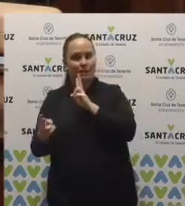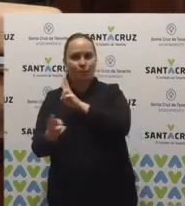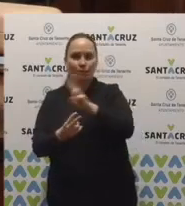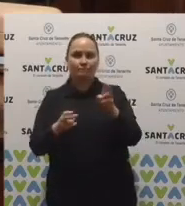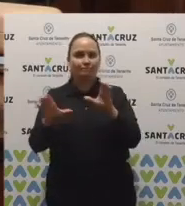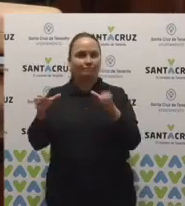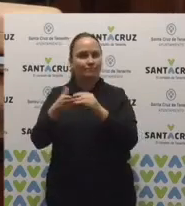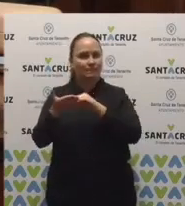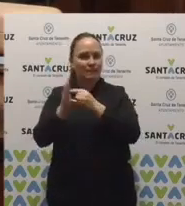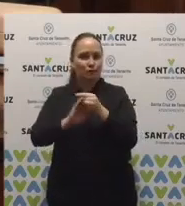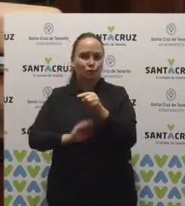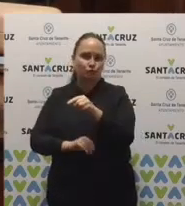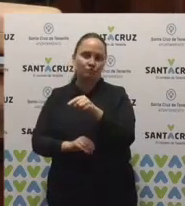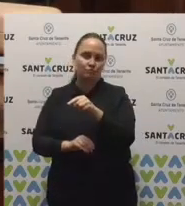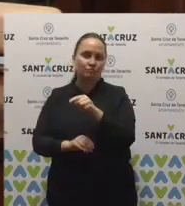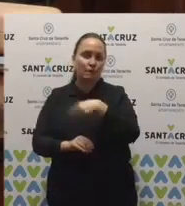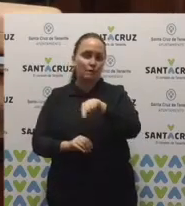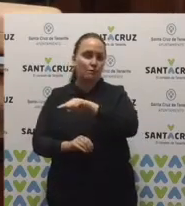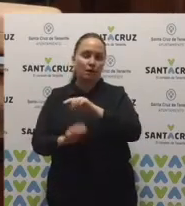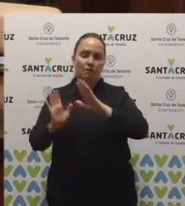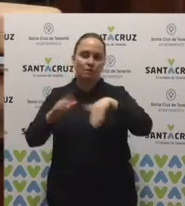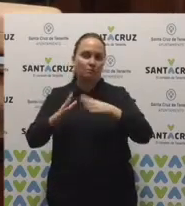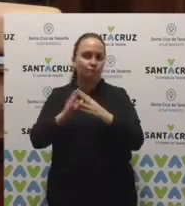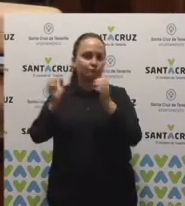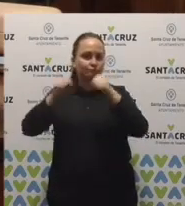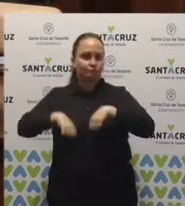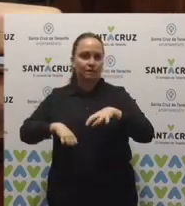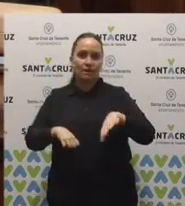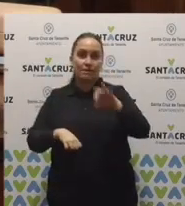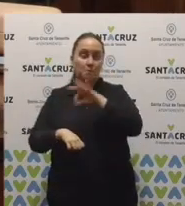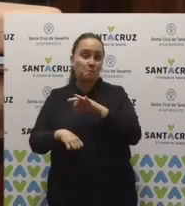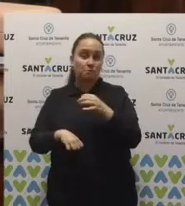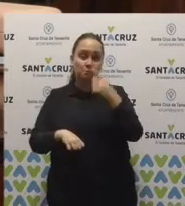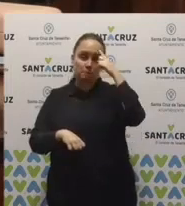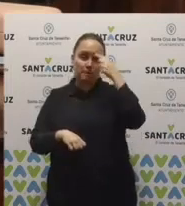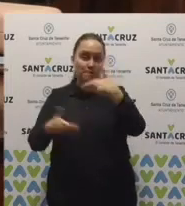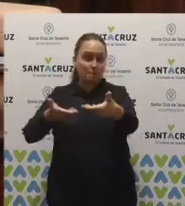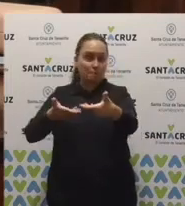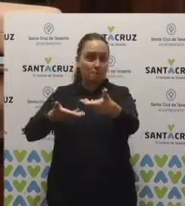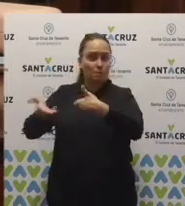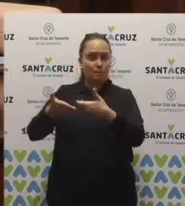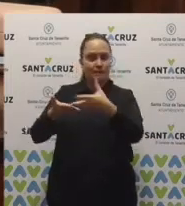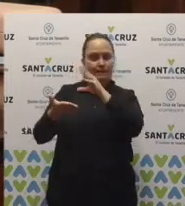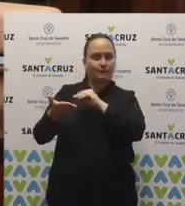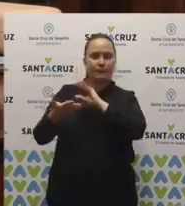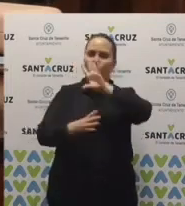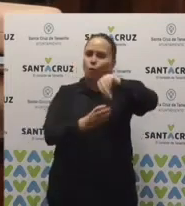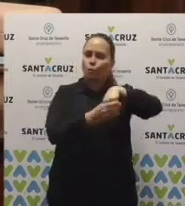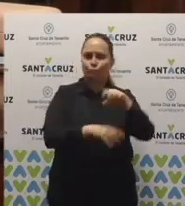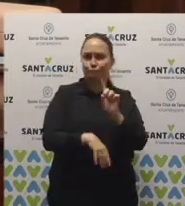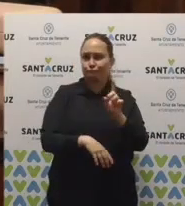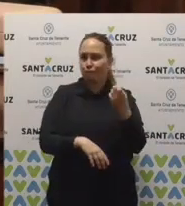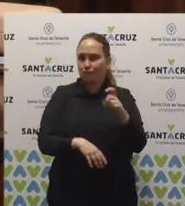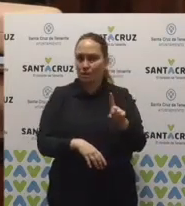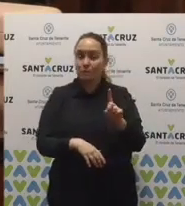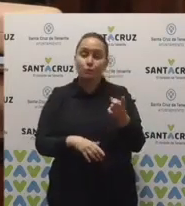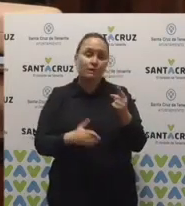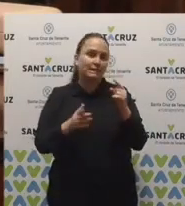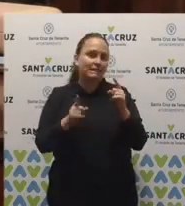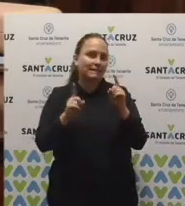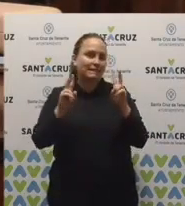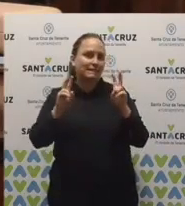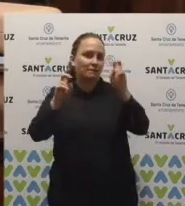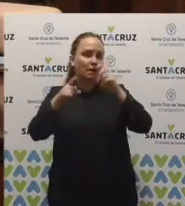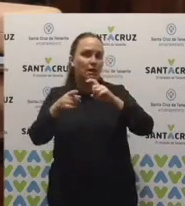técnicos fueron los que los que entendieron que no se tenían que incluir y por tanto es agustín técnica que